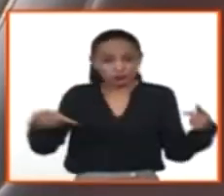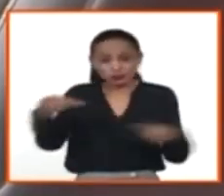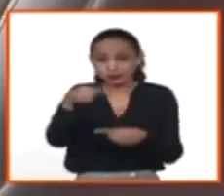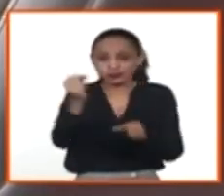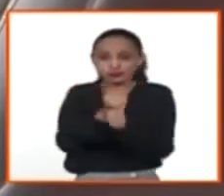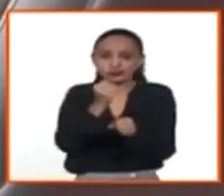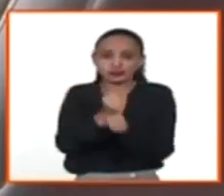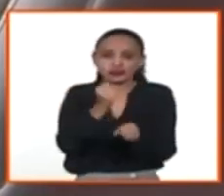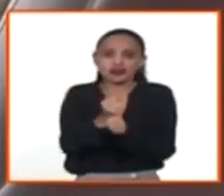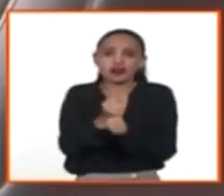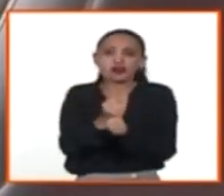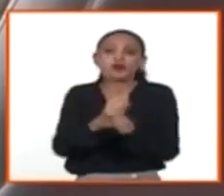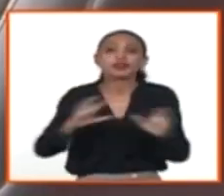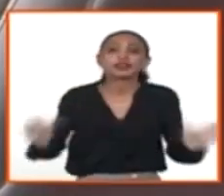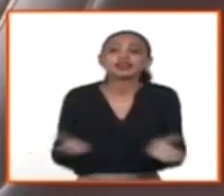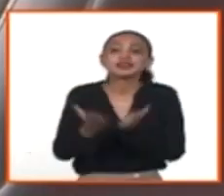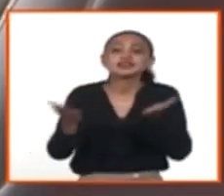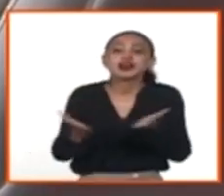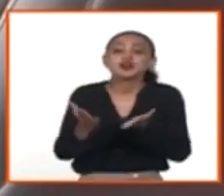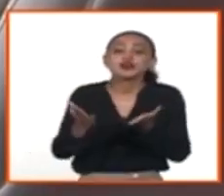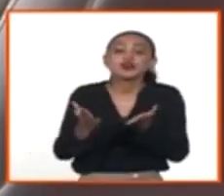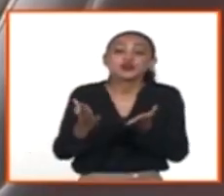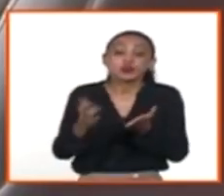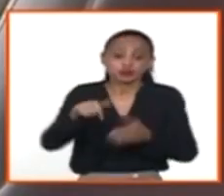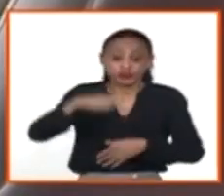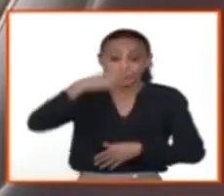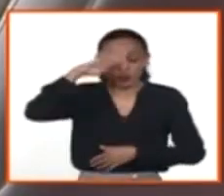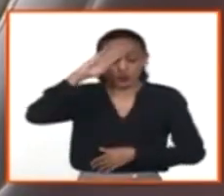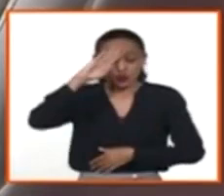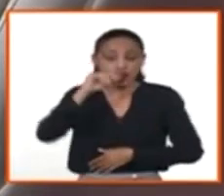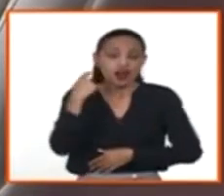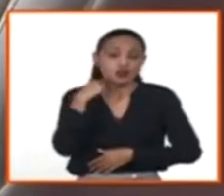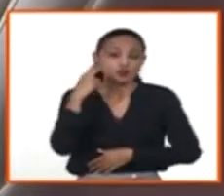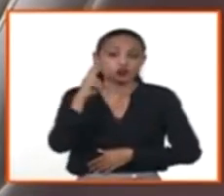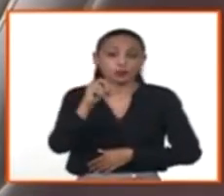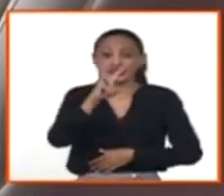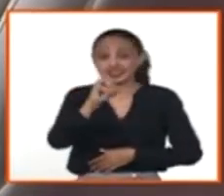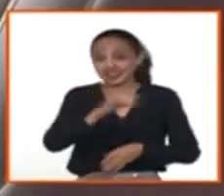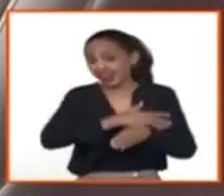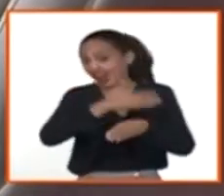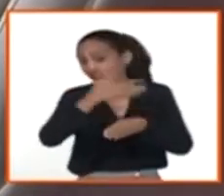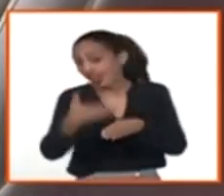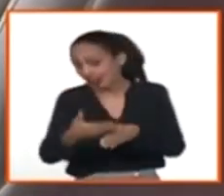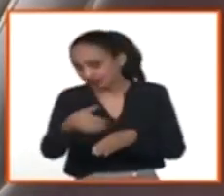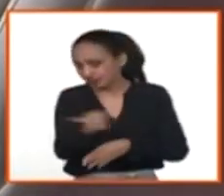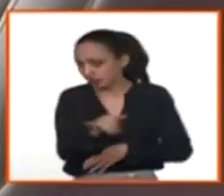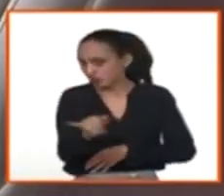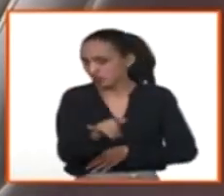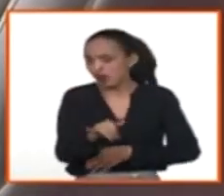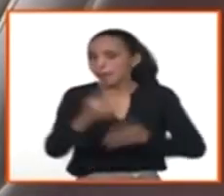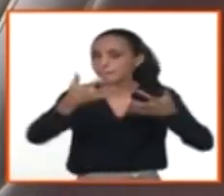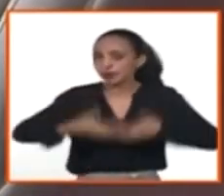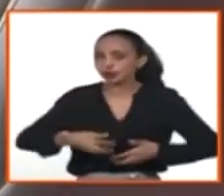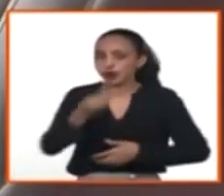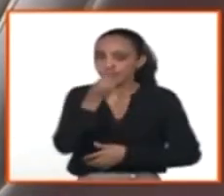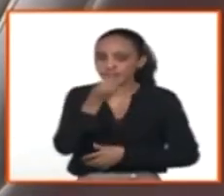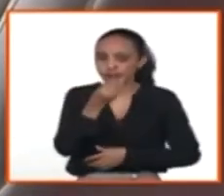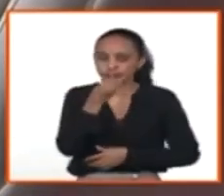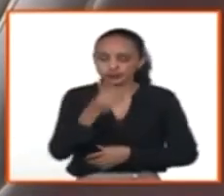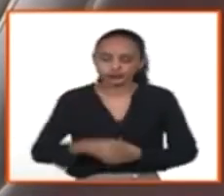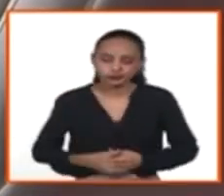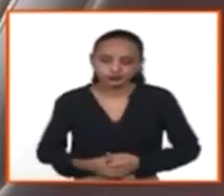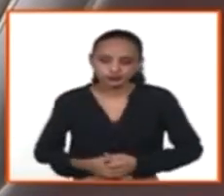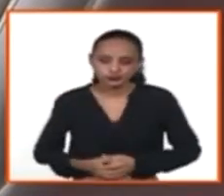de desarrollo del país hacia el 2030 y en adelante? Pasa, por supuesto, el tema de la producción de alimentos. Esto viene a darle cuerpo también a